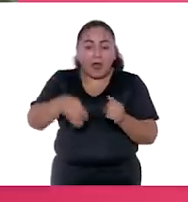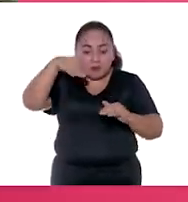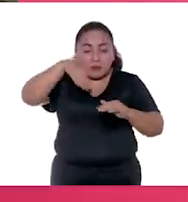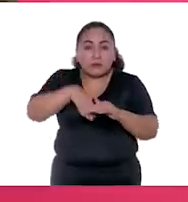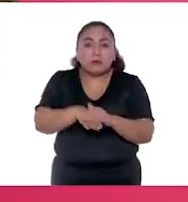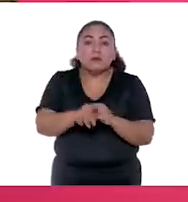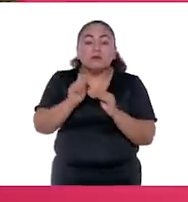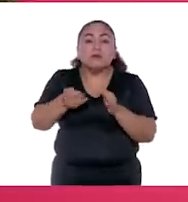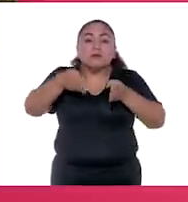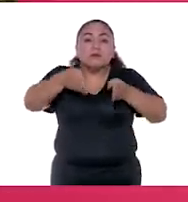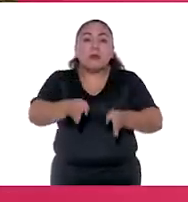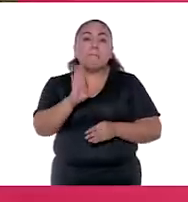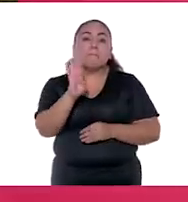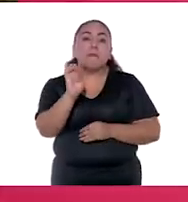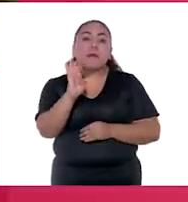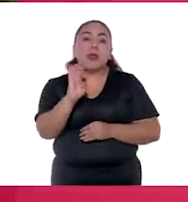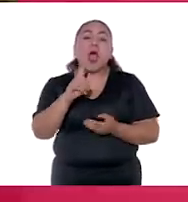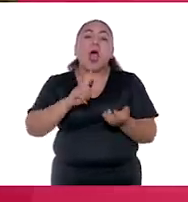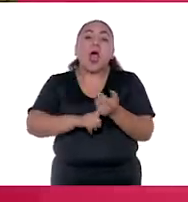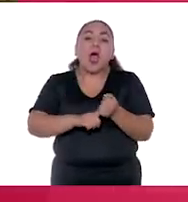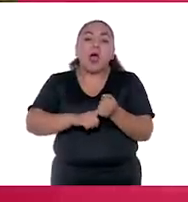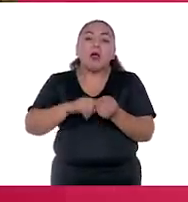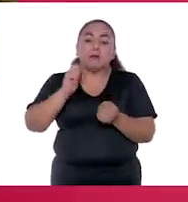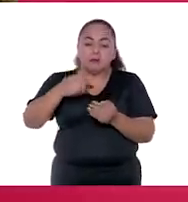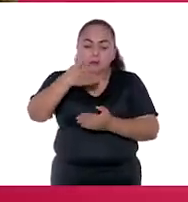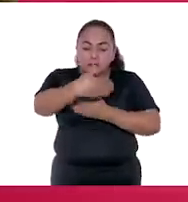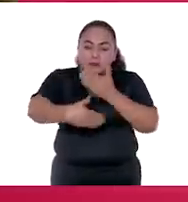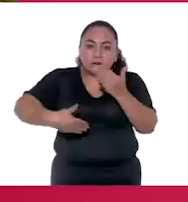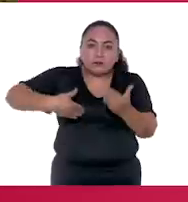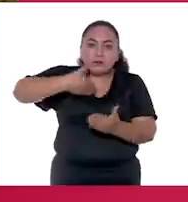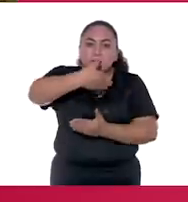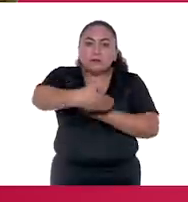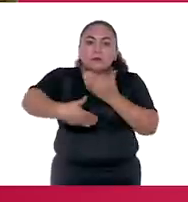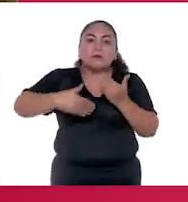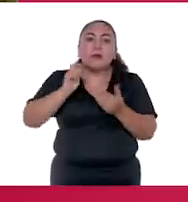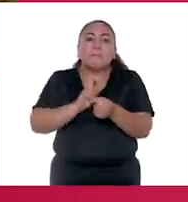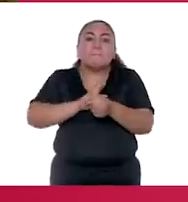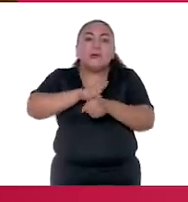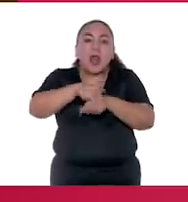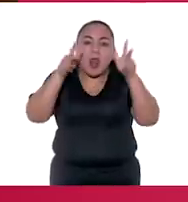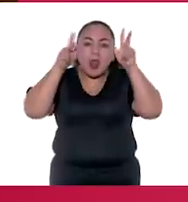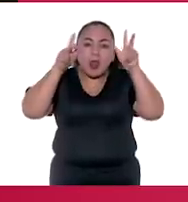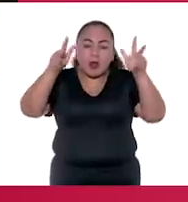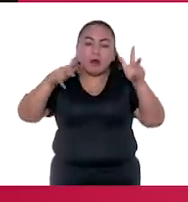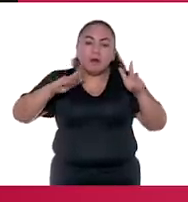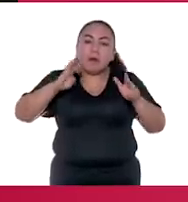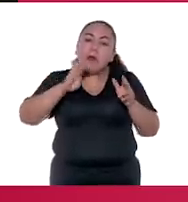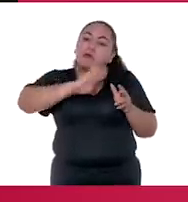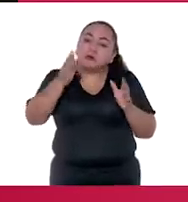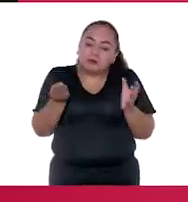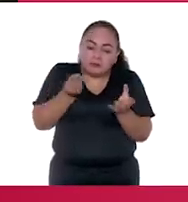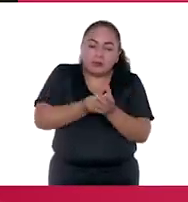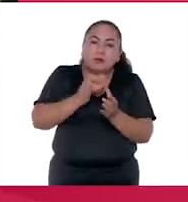reposa sobre una cama de petate y está envuelto en cuero de venado perfectamente cosido.